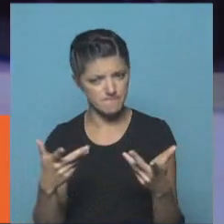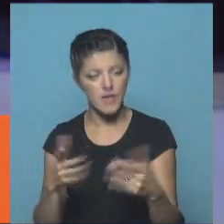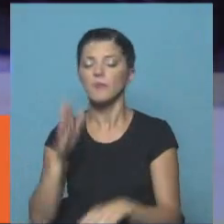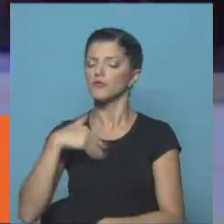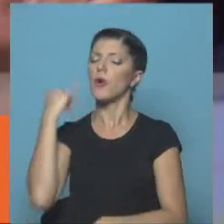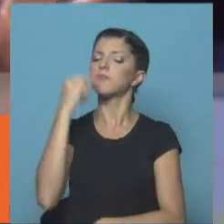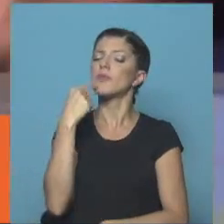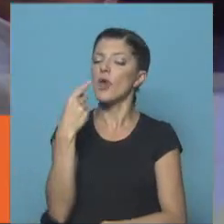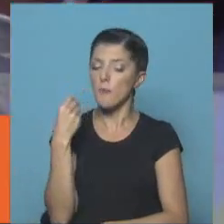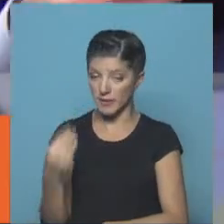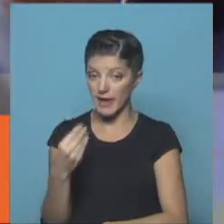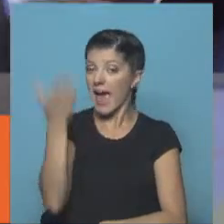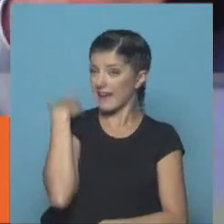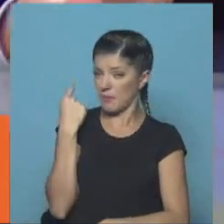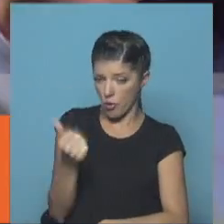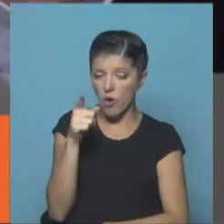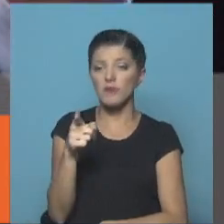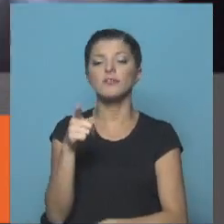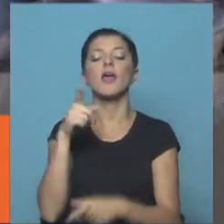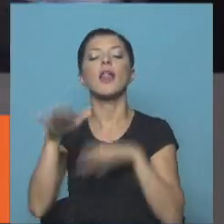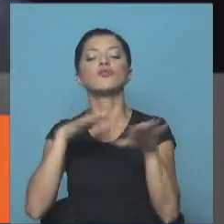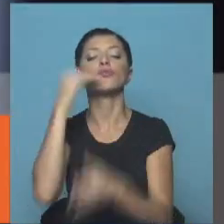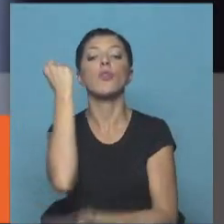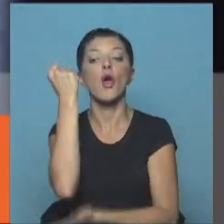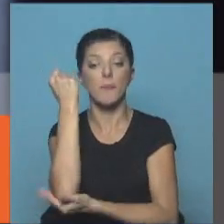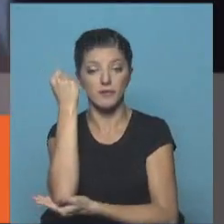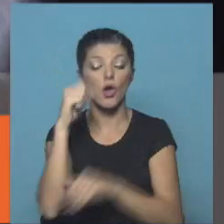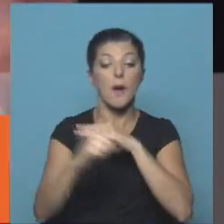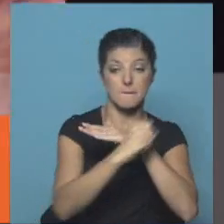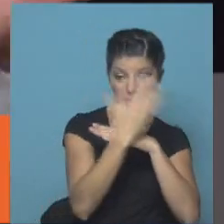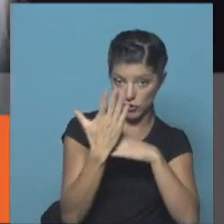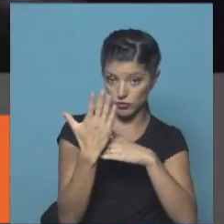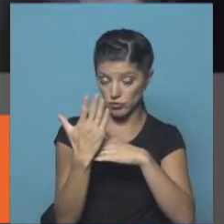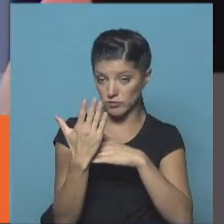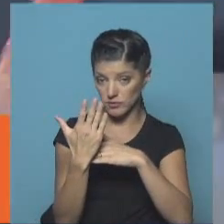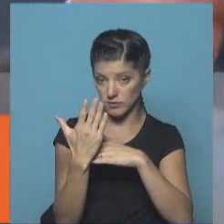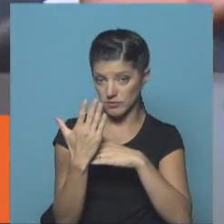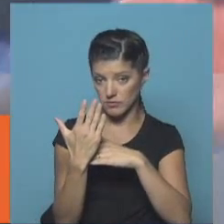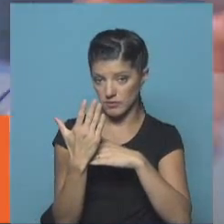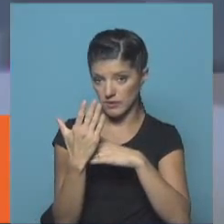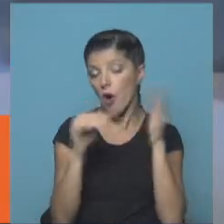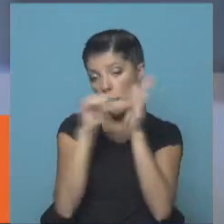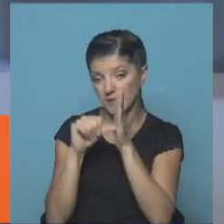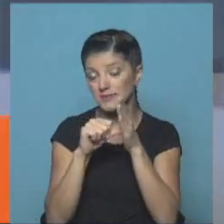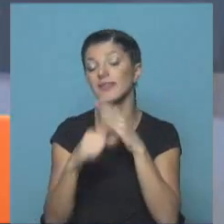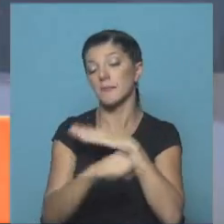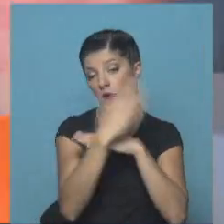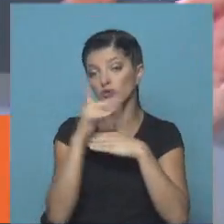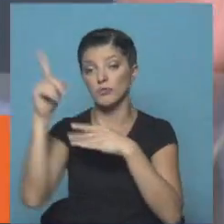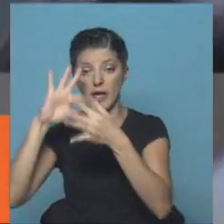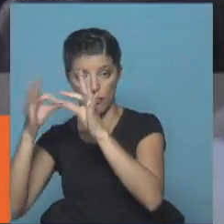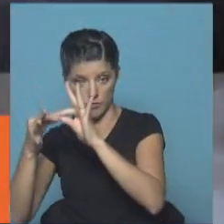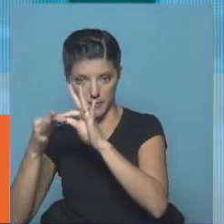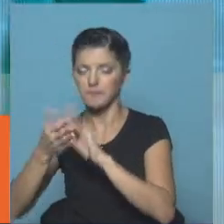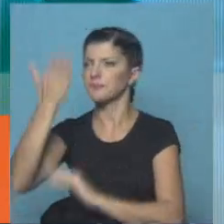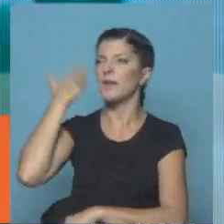último periodo es el cambio de la situación de comercio entre Mercosur, para poner las cifras, los países de Mercosur y Europa. 2006,